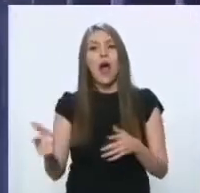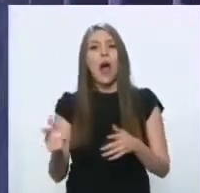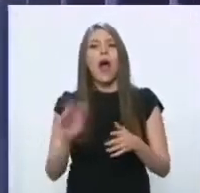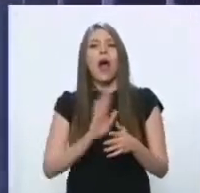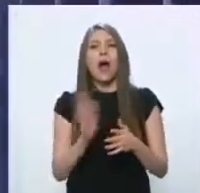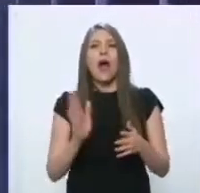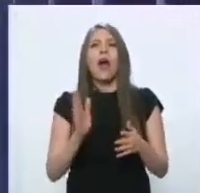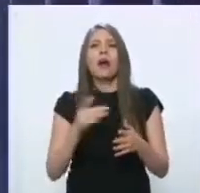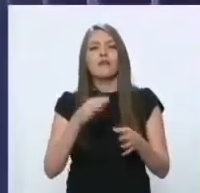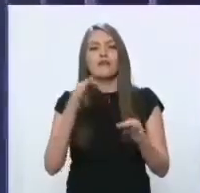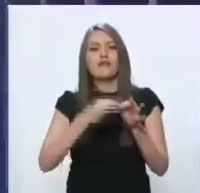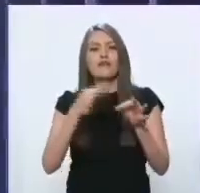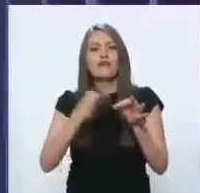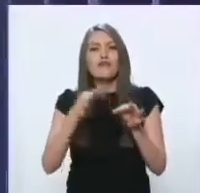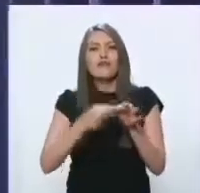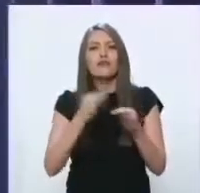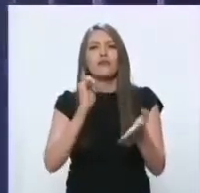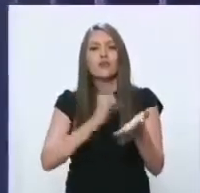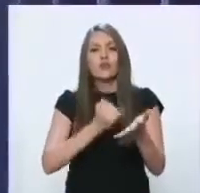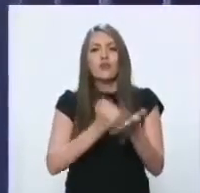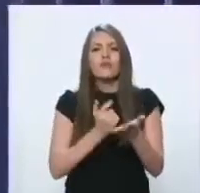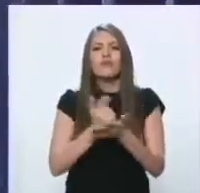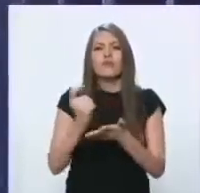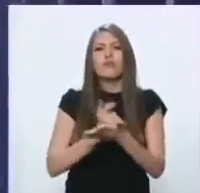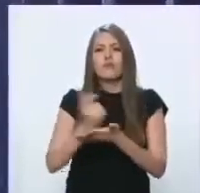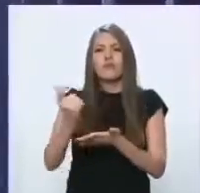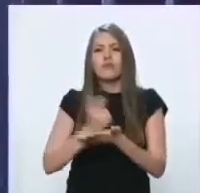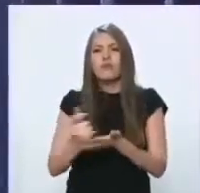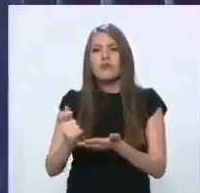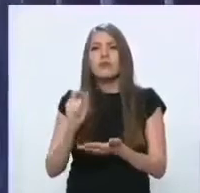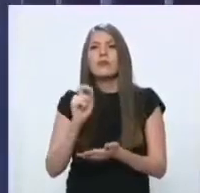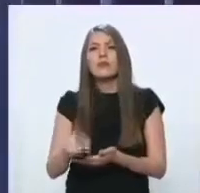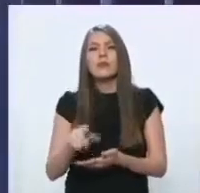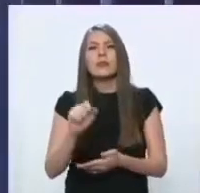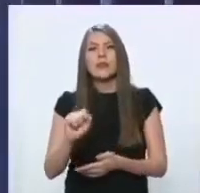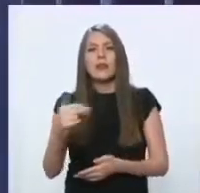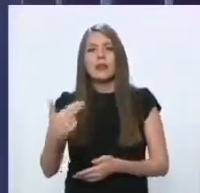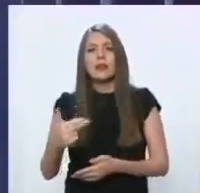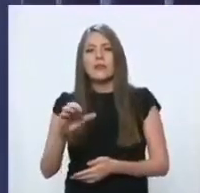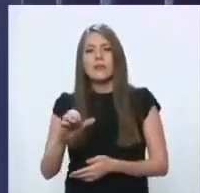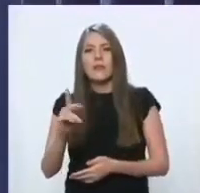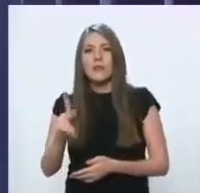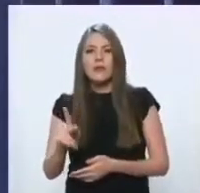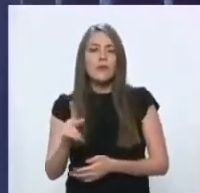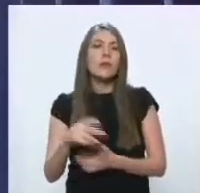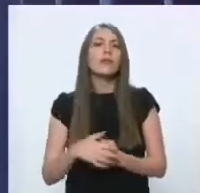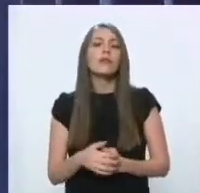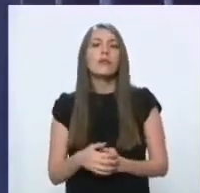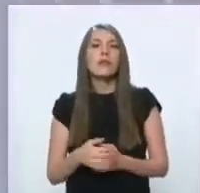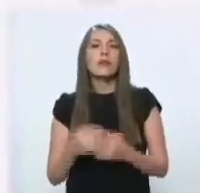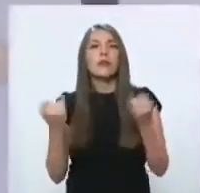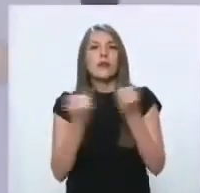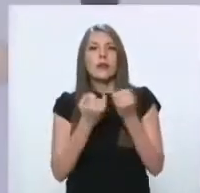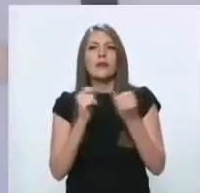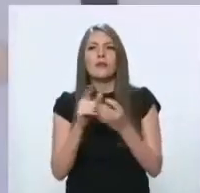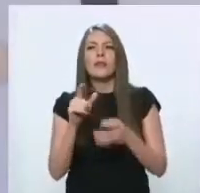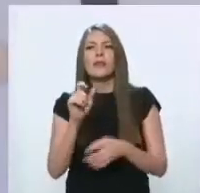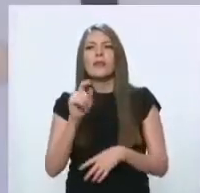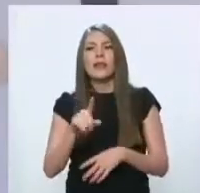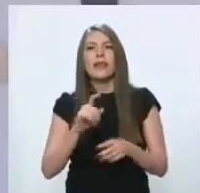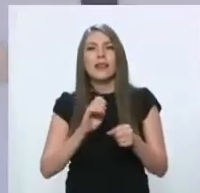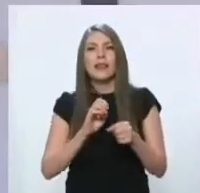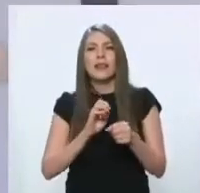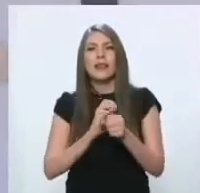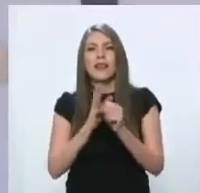sus obligaciones ante Hacienda. Y también vimos hace unos meses, y justo bajo el marco de la pandemia de COVID-19, un incremento en la recaudación